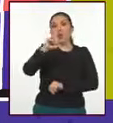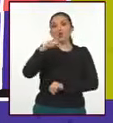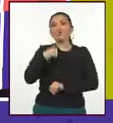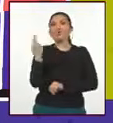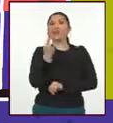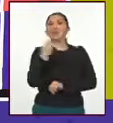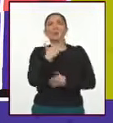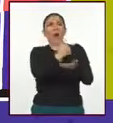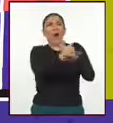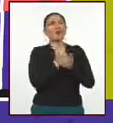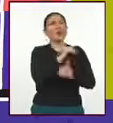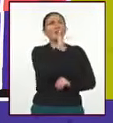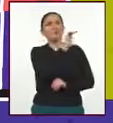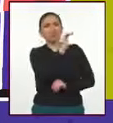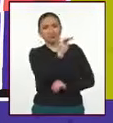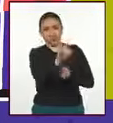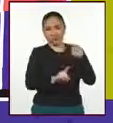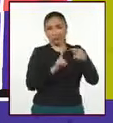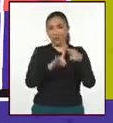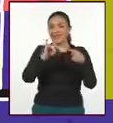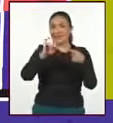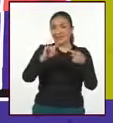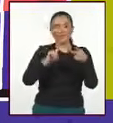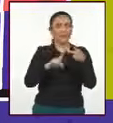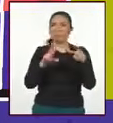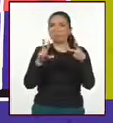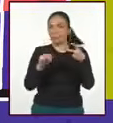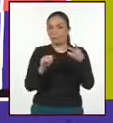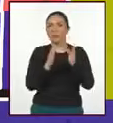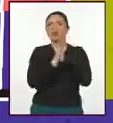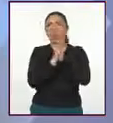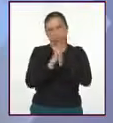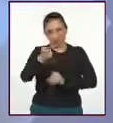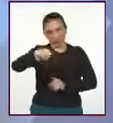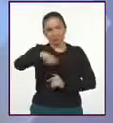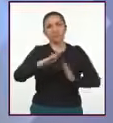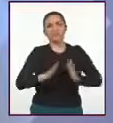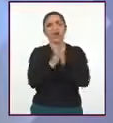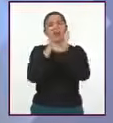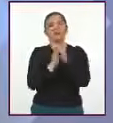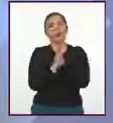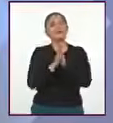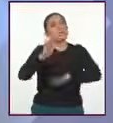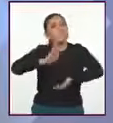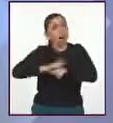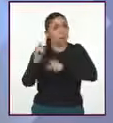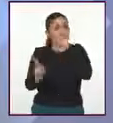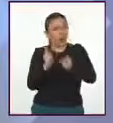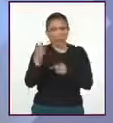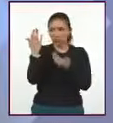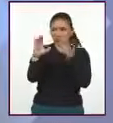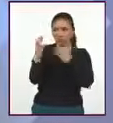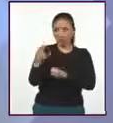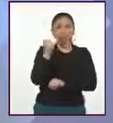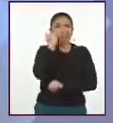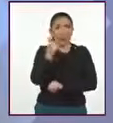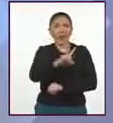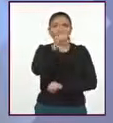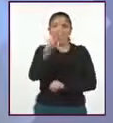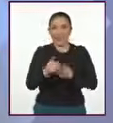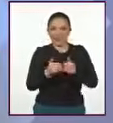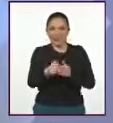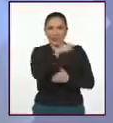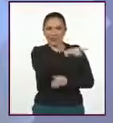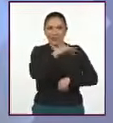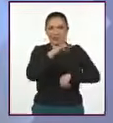A, sí, B, no. Les pido que participen con sus preguntas en el chat de comentarios porque más adelante el